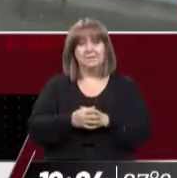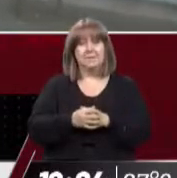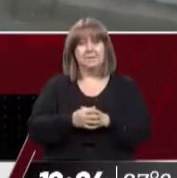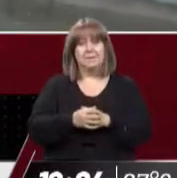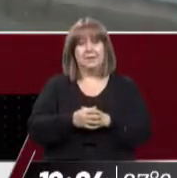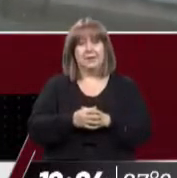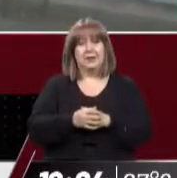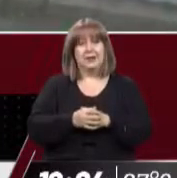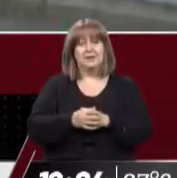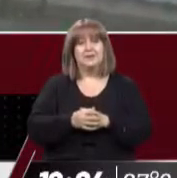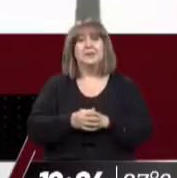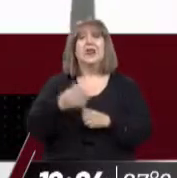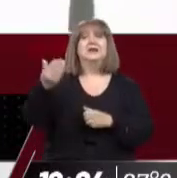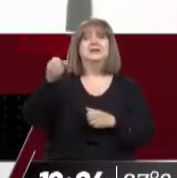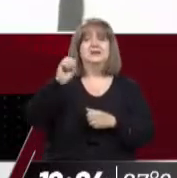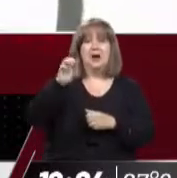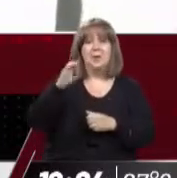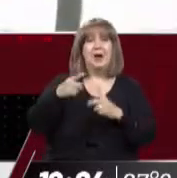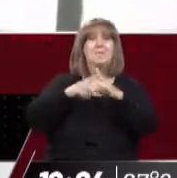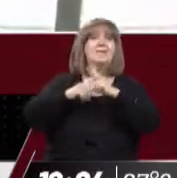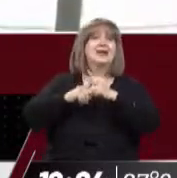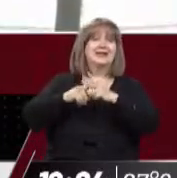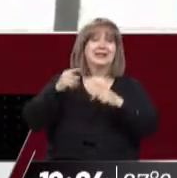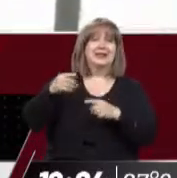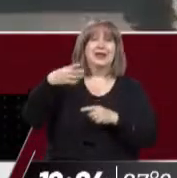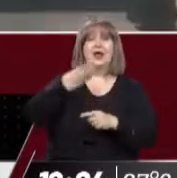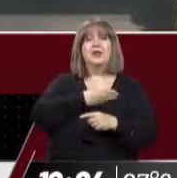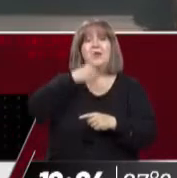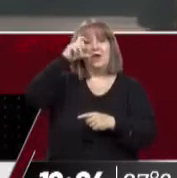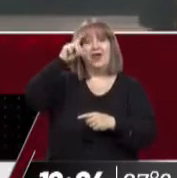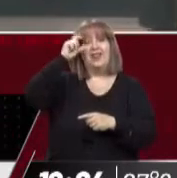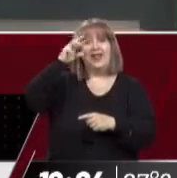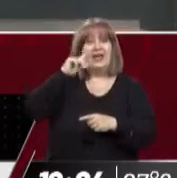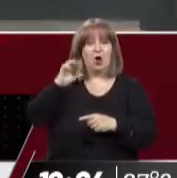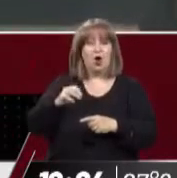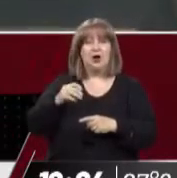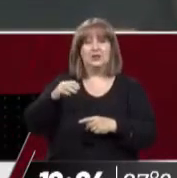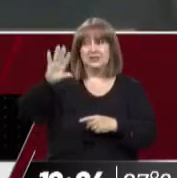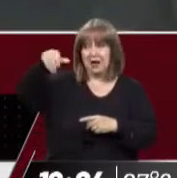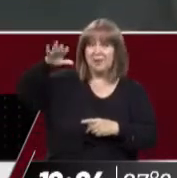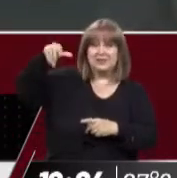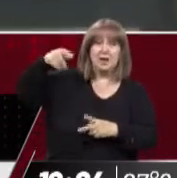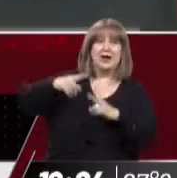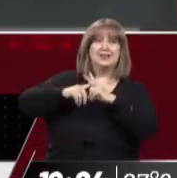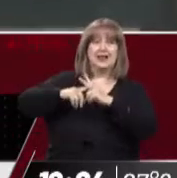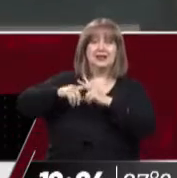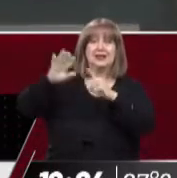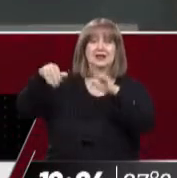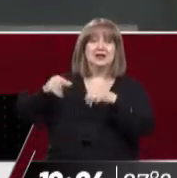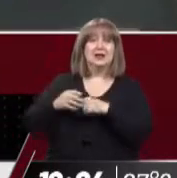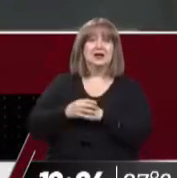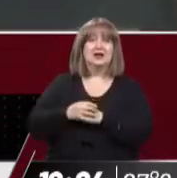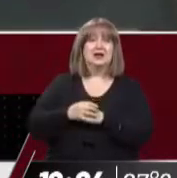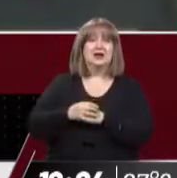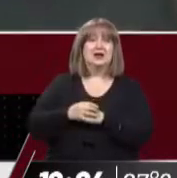lo que está mostrando Julián. Federico, vení. Claro, esa media cuadrante. Vení, que estamos en vivo. Vení. Vení. No quiere,